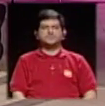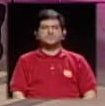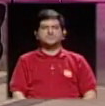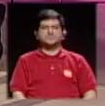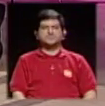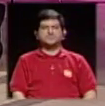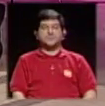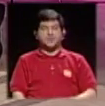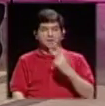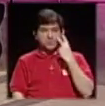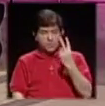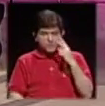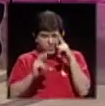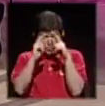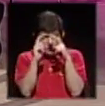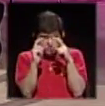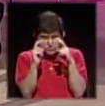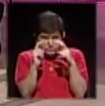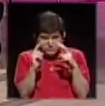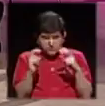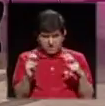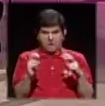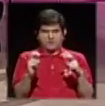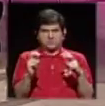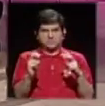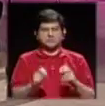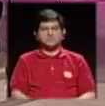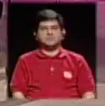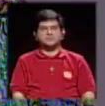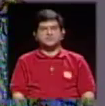cuando vemos los análisis que